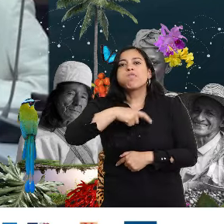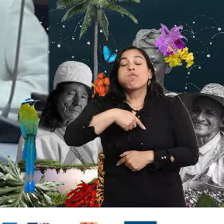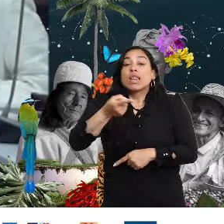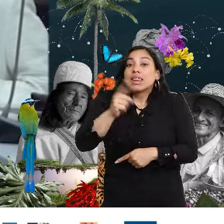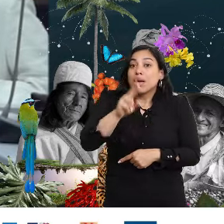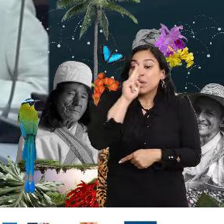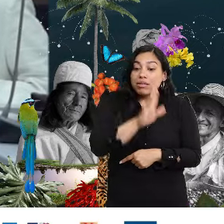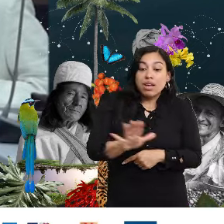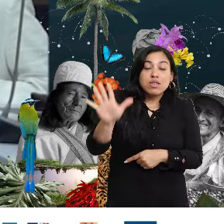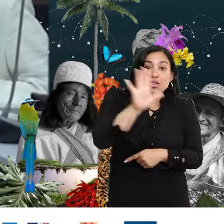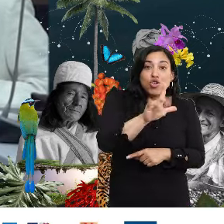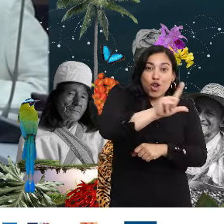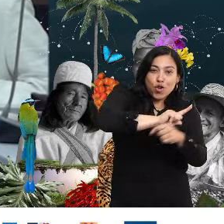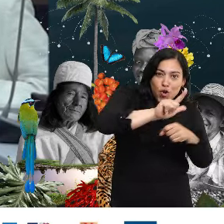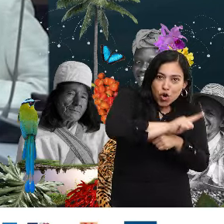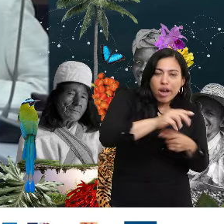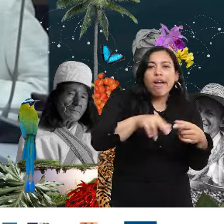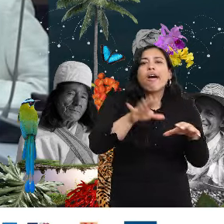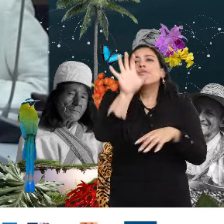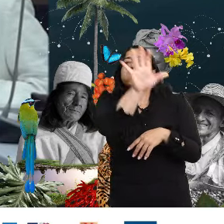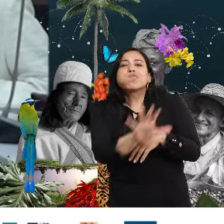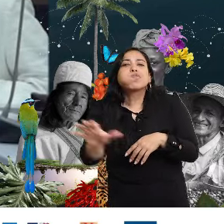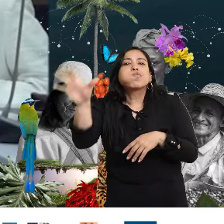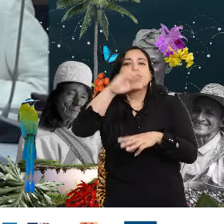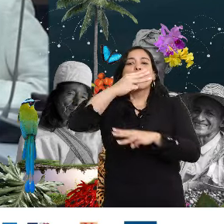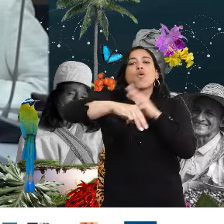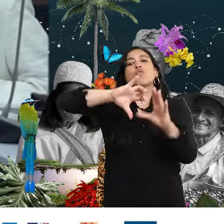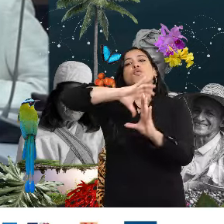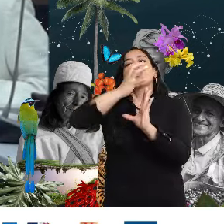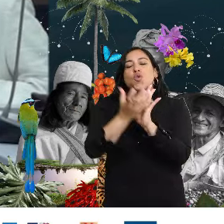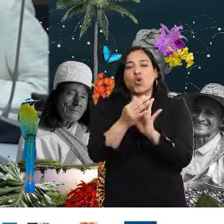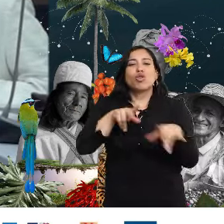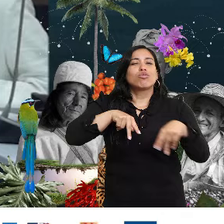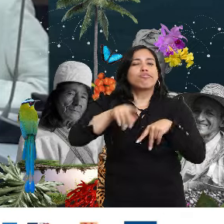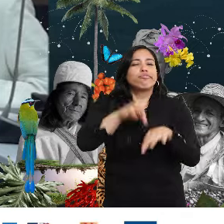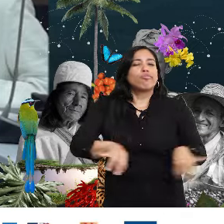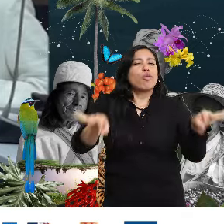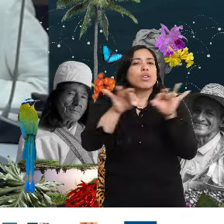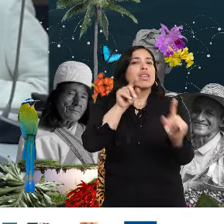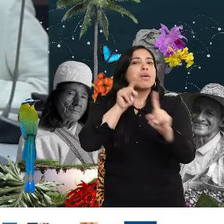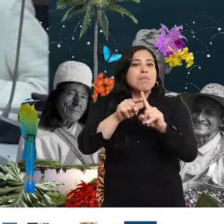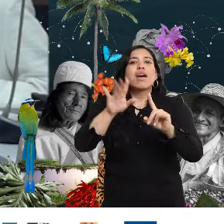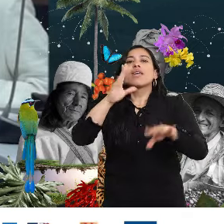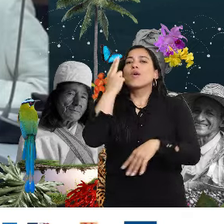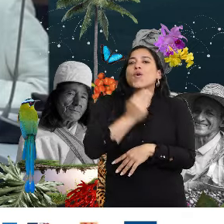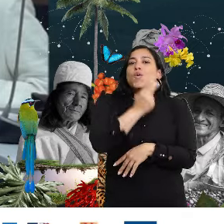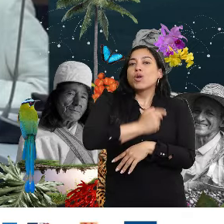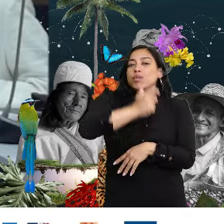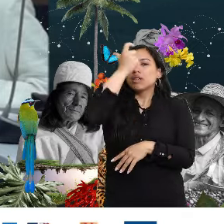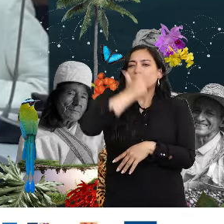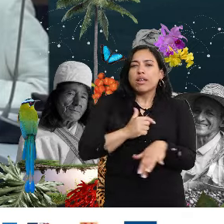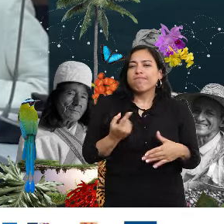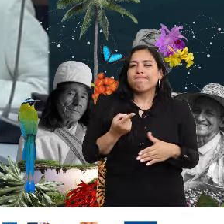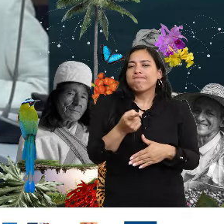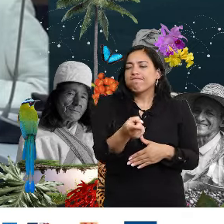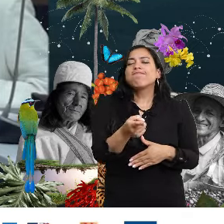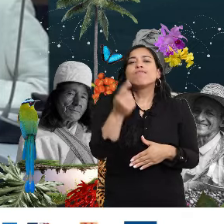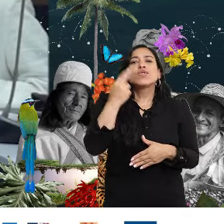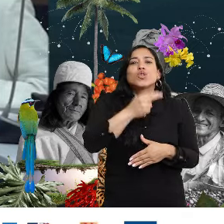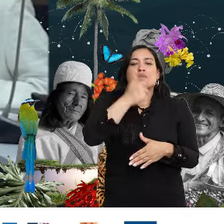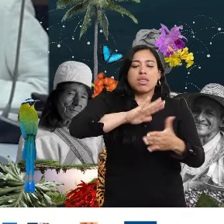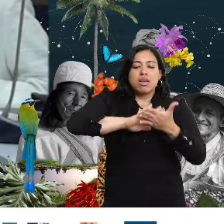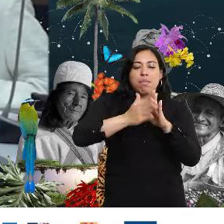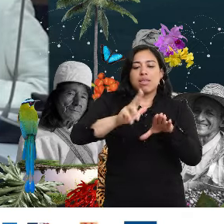nivel local, regional y global, para ese compromiso de paz